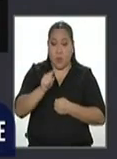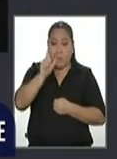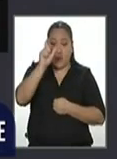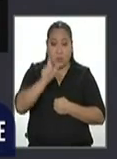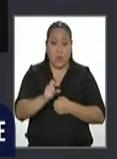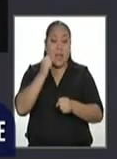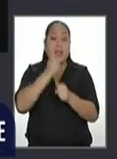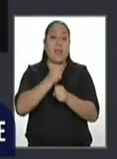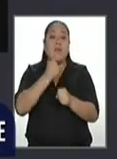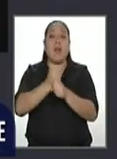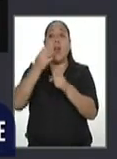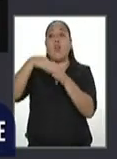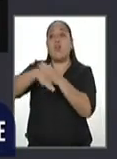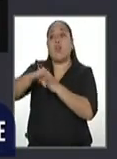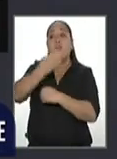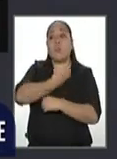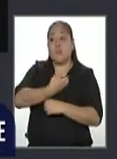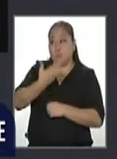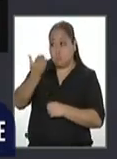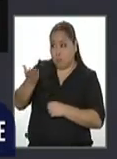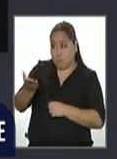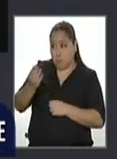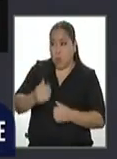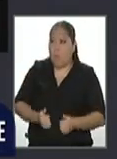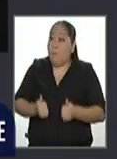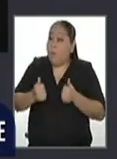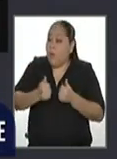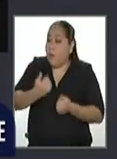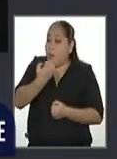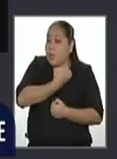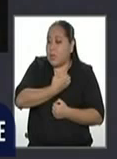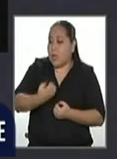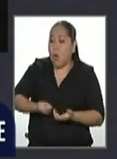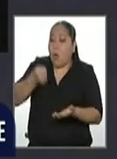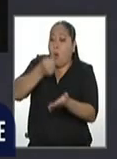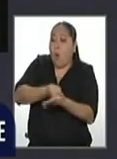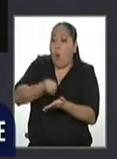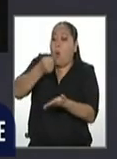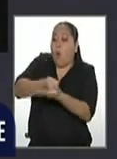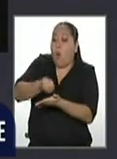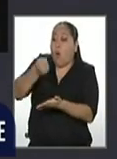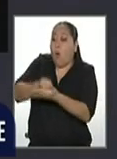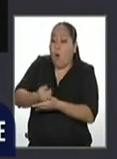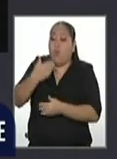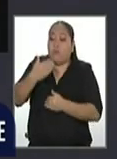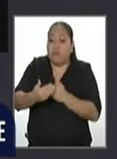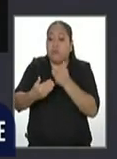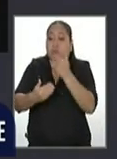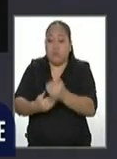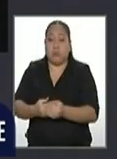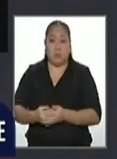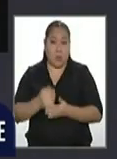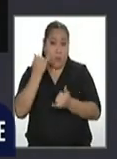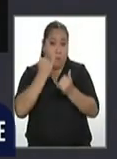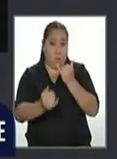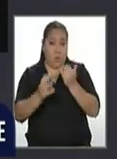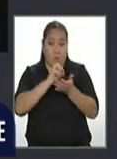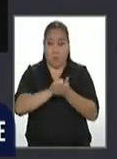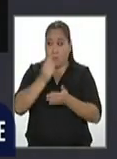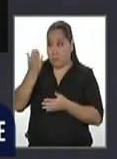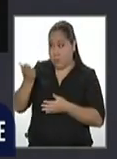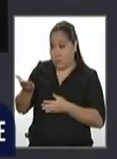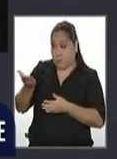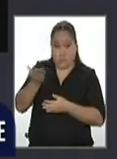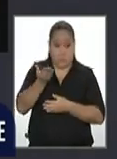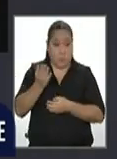en el Estado, si uno vive del Estado, si uno cobra puntualmente todos los fines de mes, como la señora